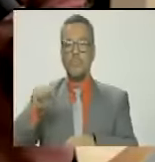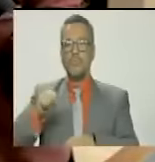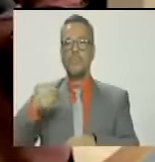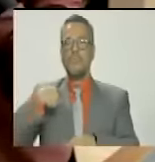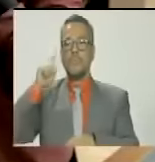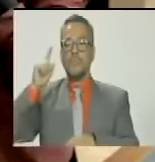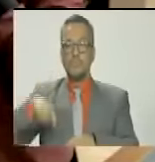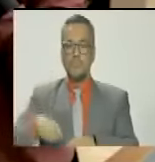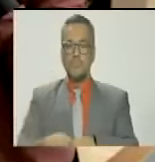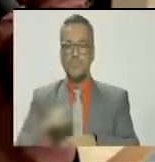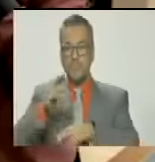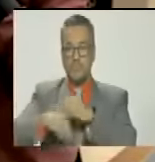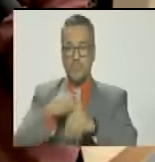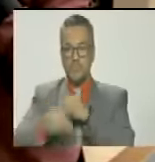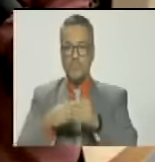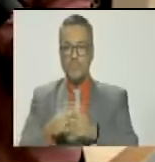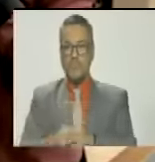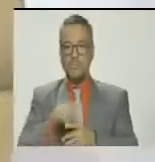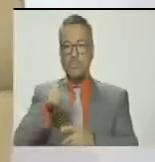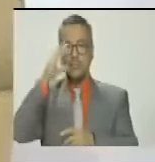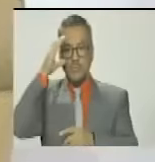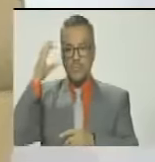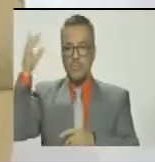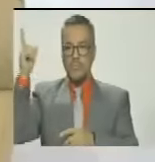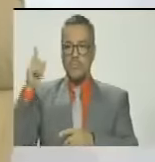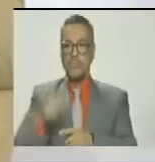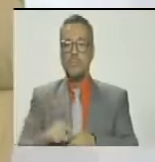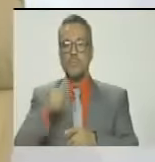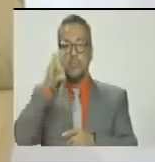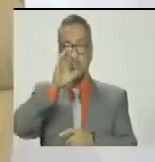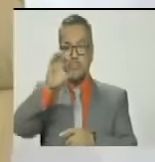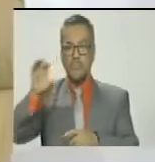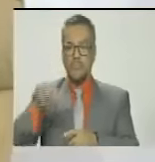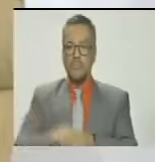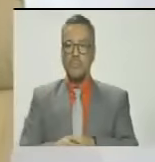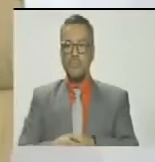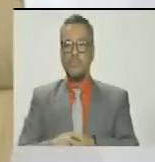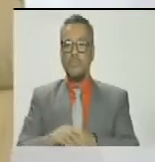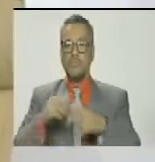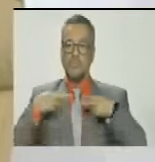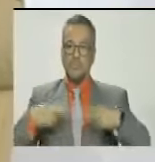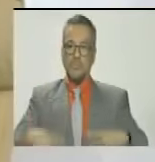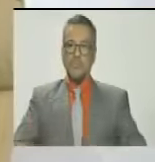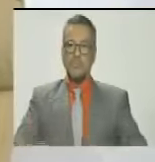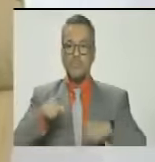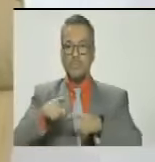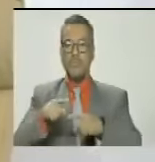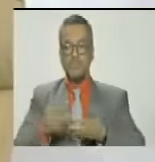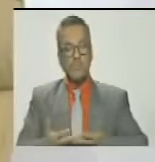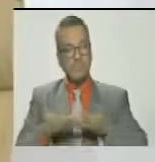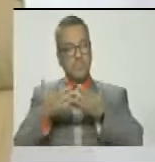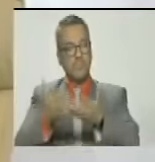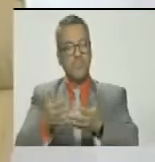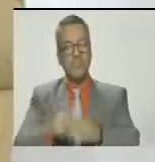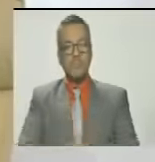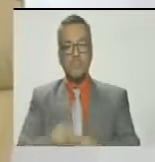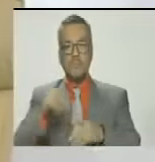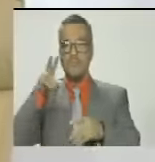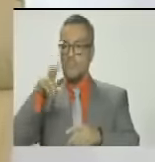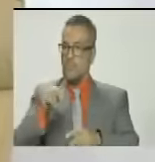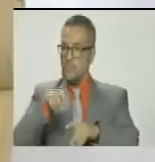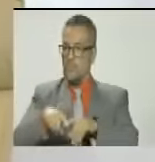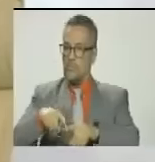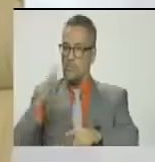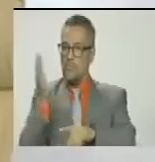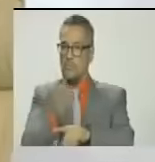juro. Si así lo hicieren, que Dios, que la patria, que la vida os lo premie. En caso